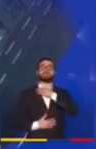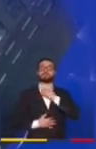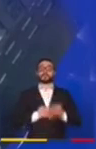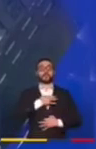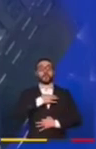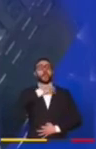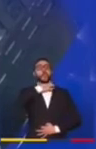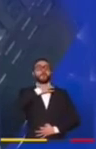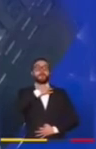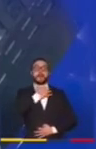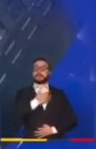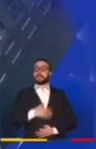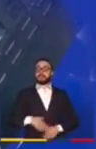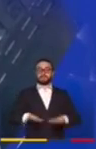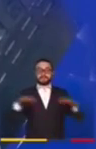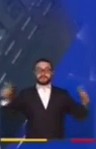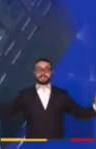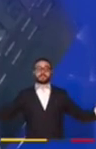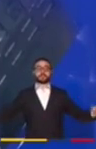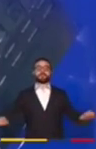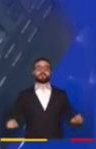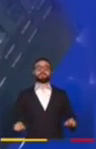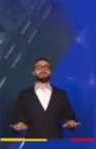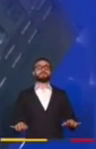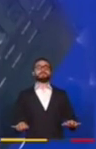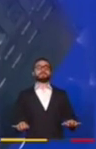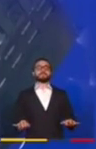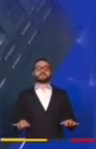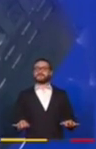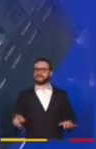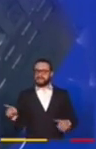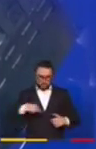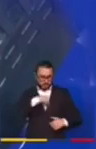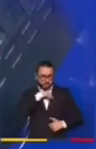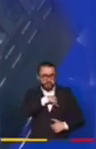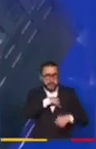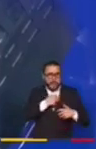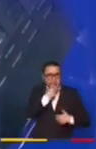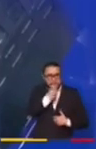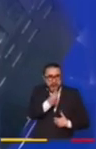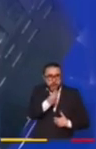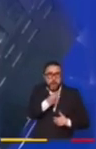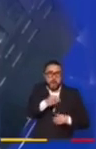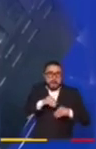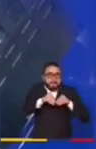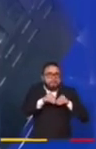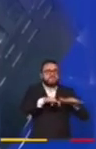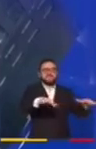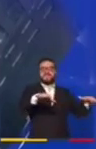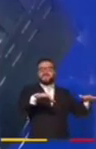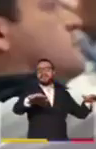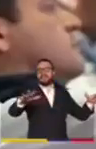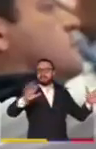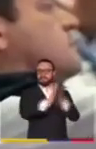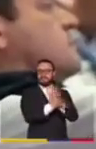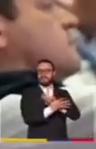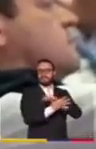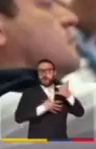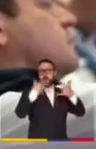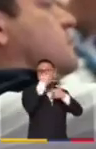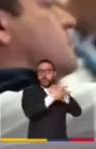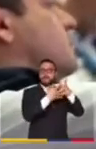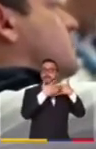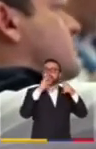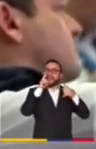la corbata, ni el escritorio, porque esa perfidia acaba con la República de Colombia, con la idea de una